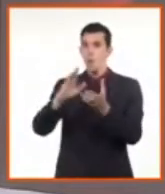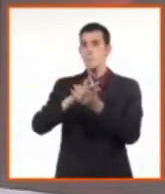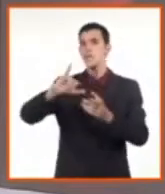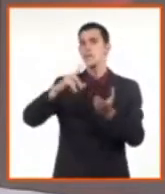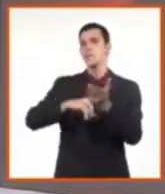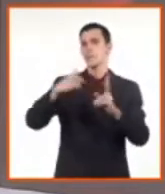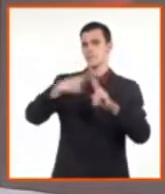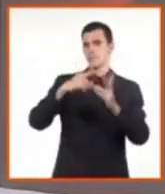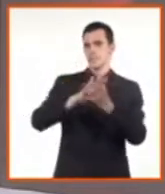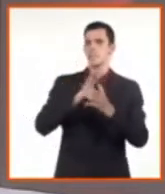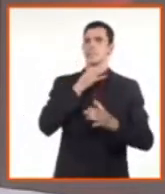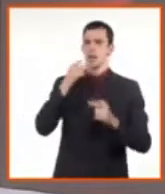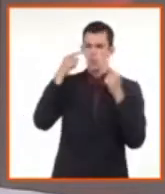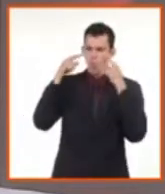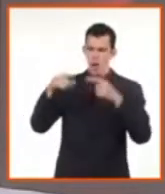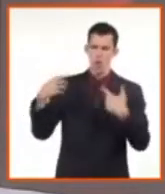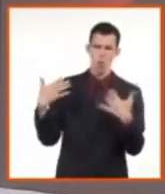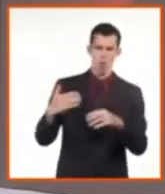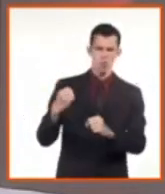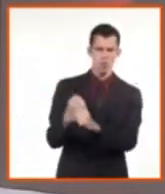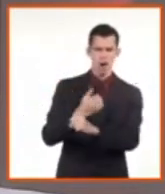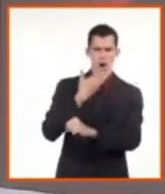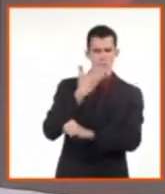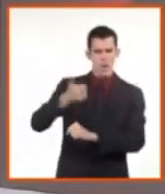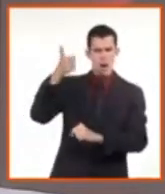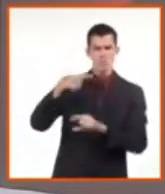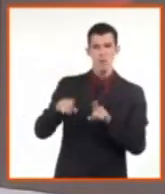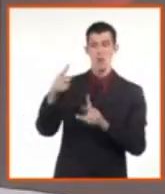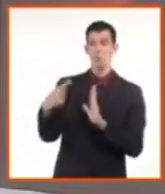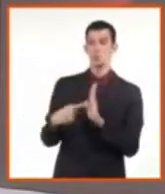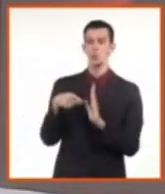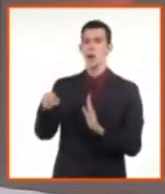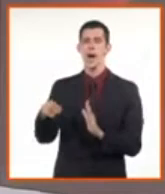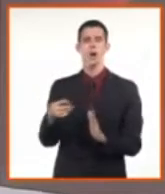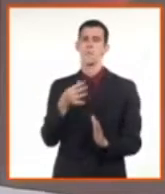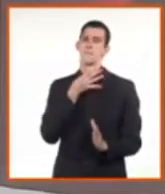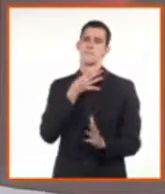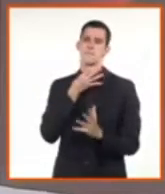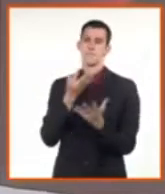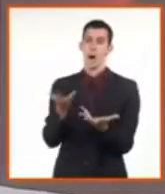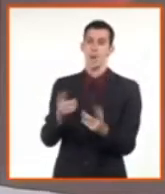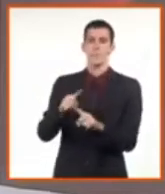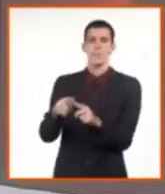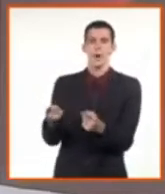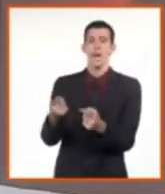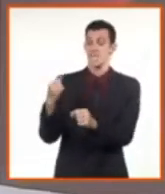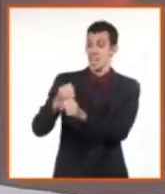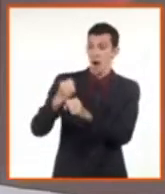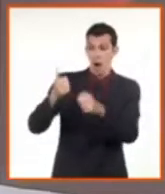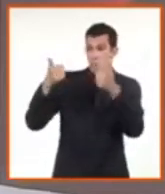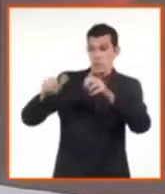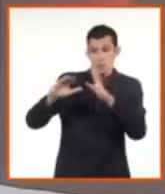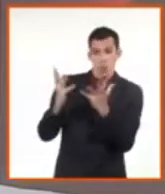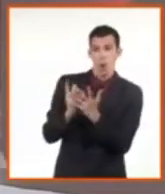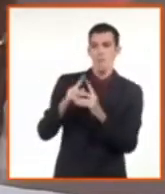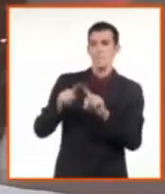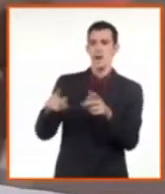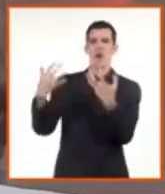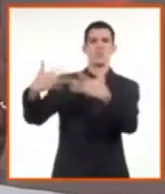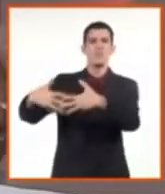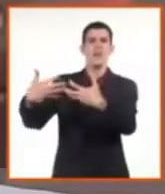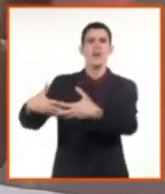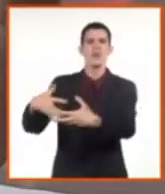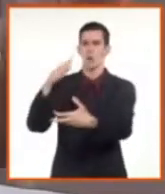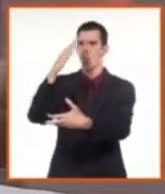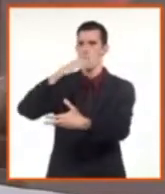de financiamiento no pueden producir bienes de lo que estamos por lo que estamos buscando justamente es que se